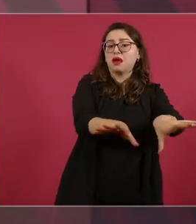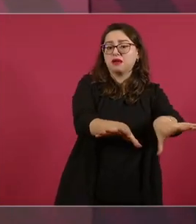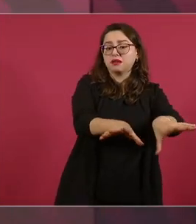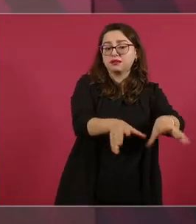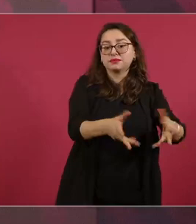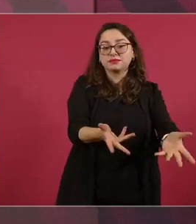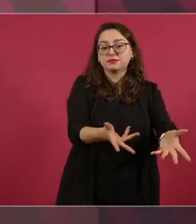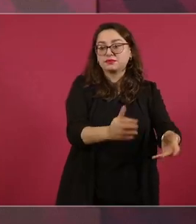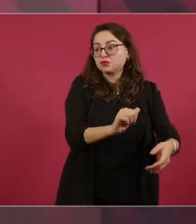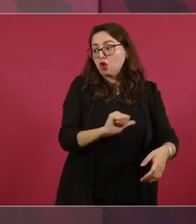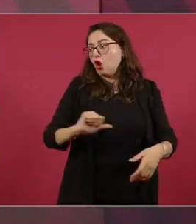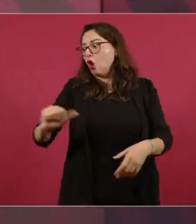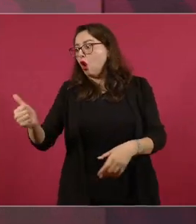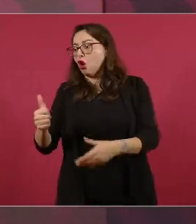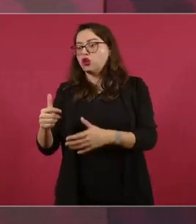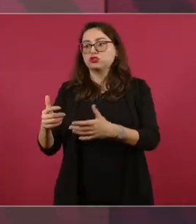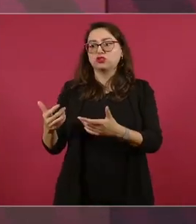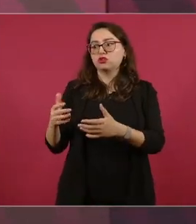Y empezó a…